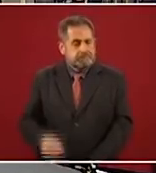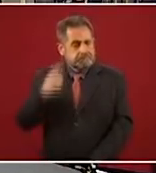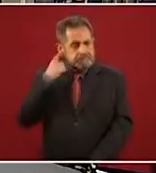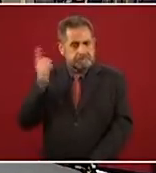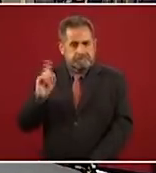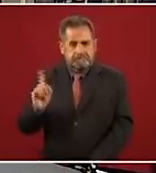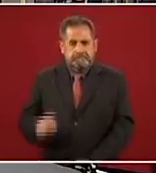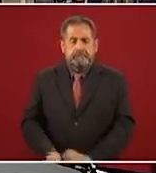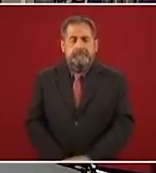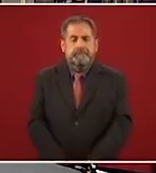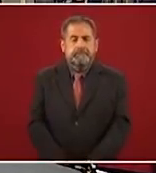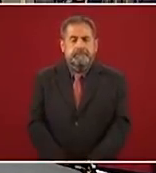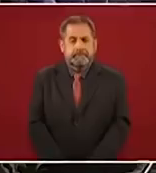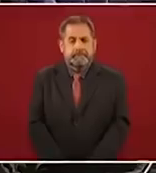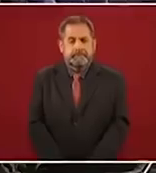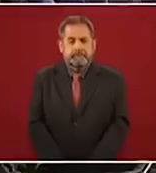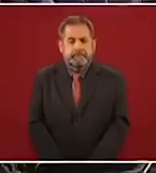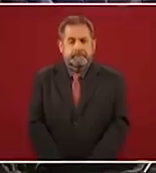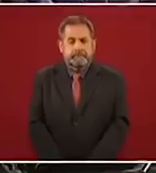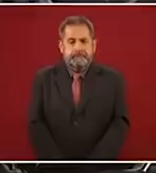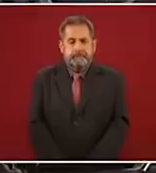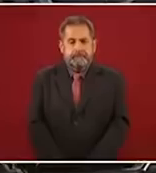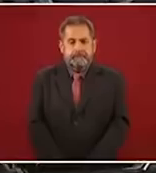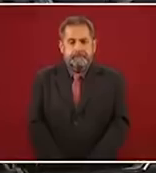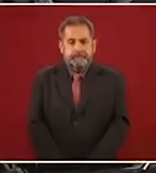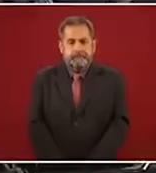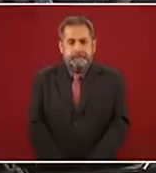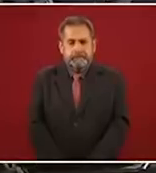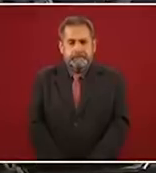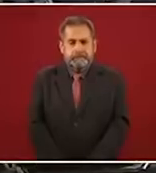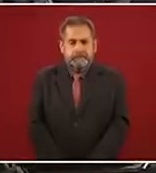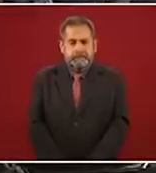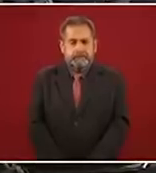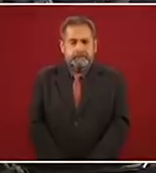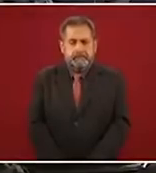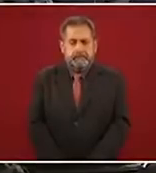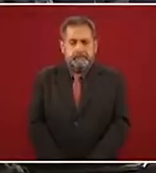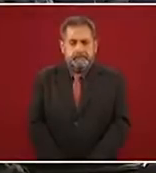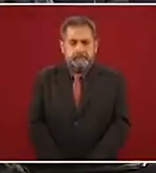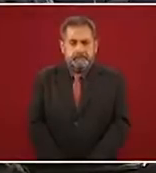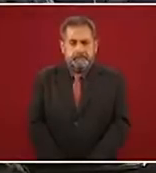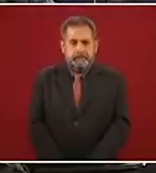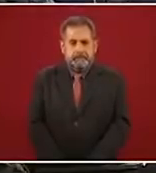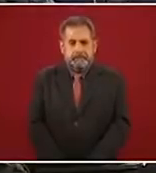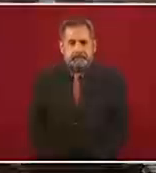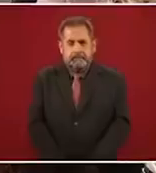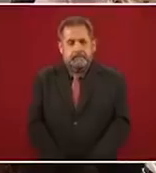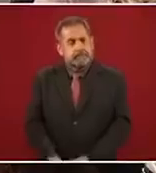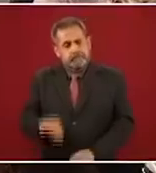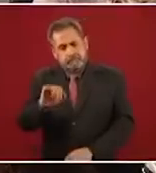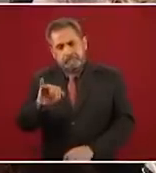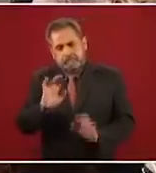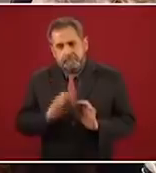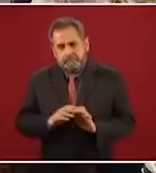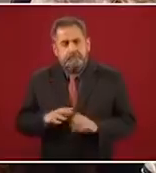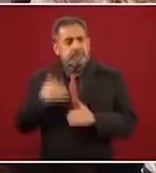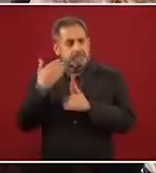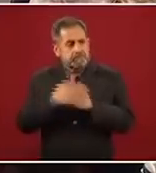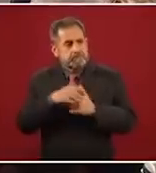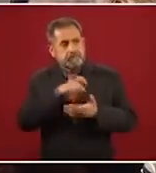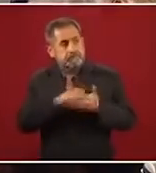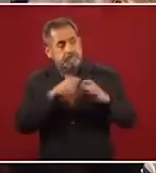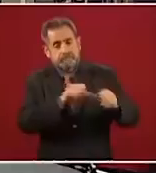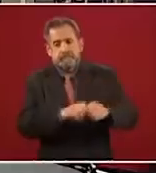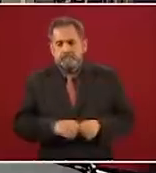también. Entonces, sí. Es de doble efecto, social y económico. Sí, pero bueno, todo esto se va a adquirir. ¿Y alcanzaría